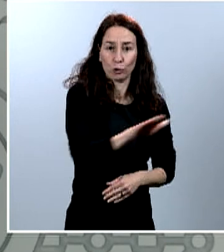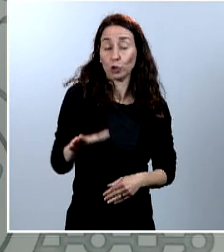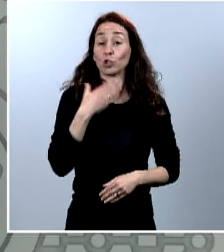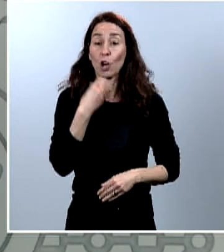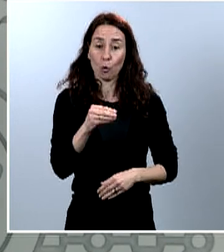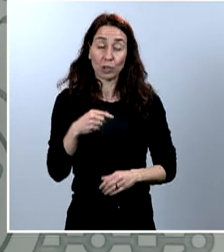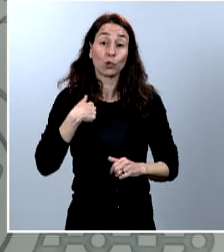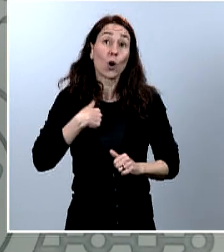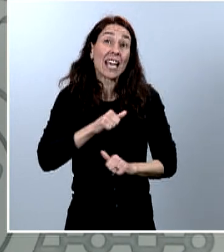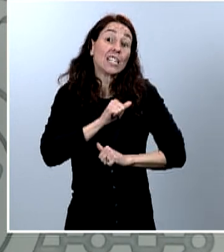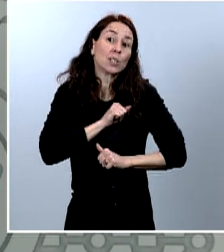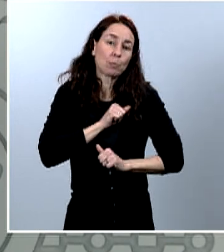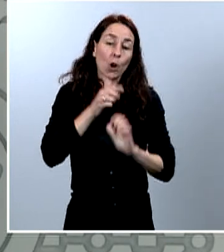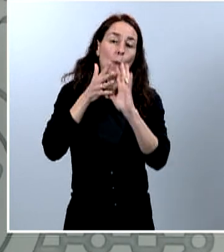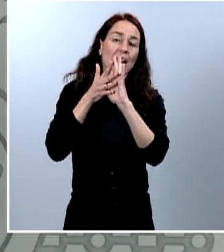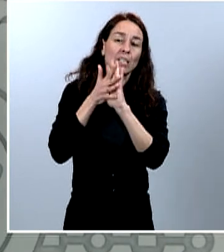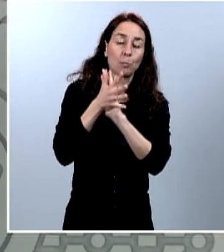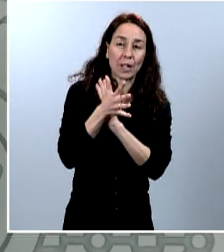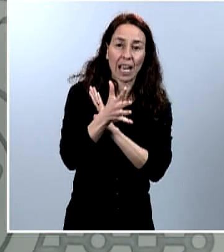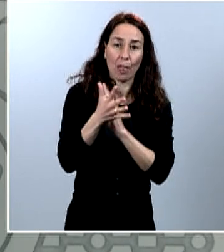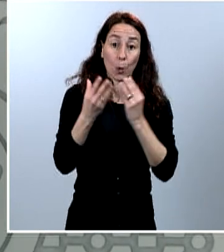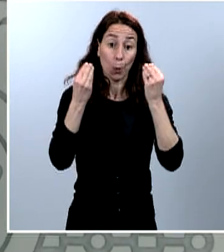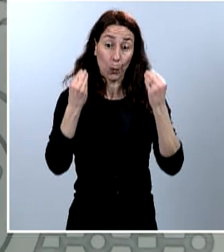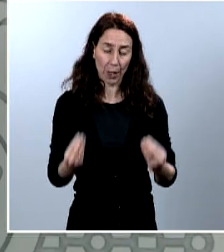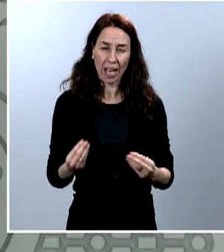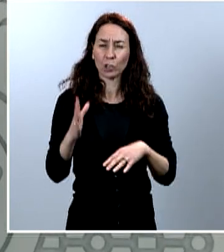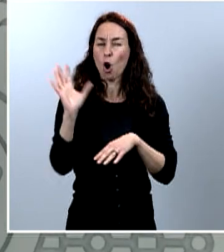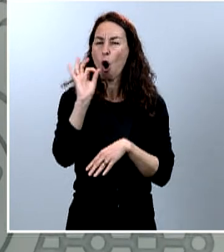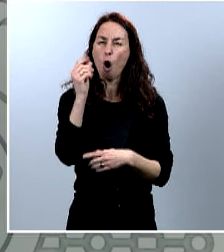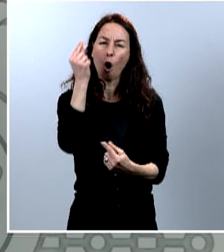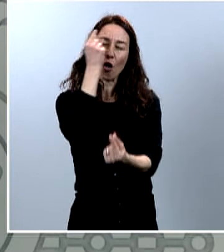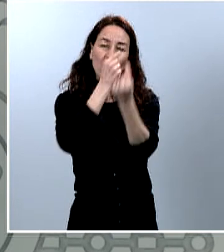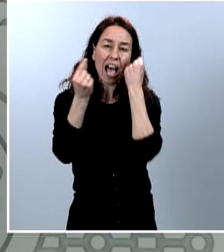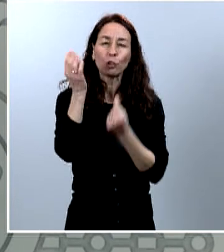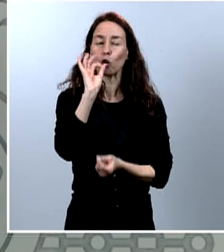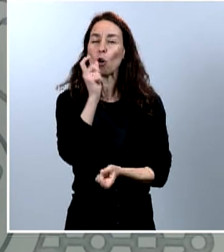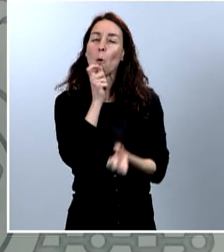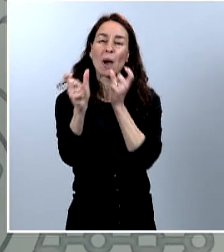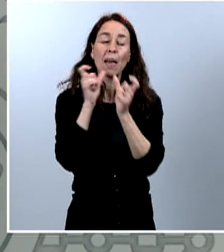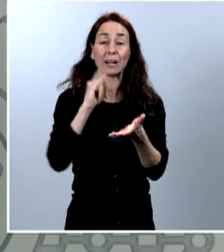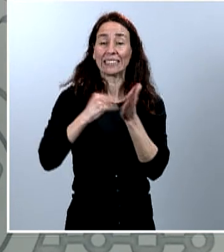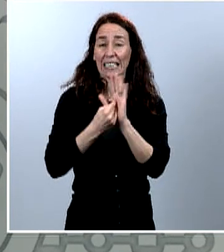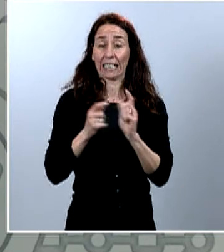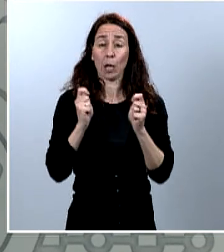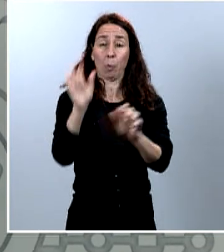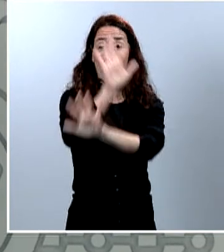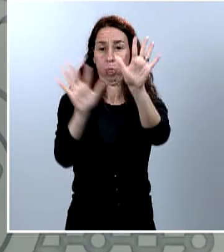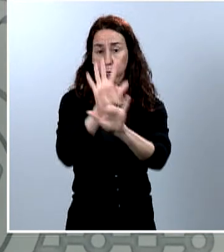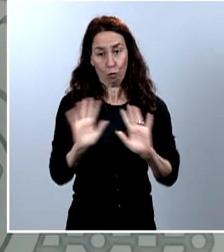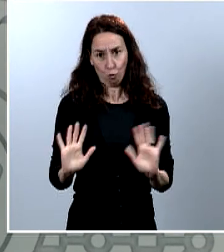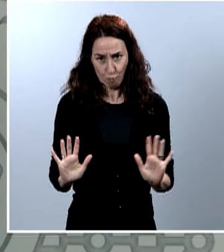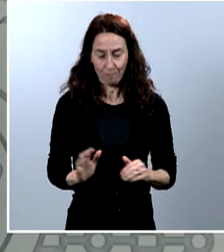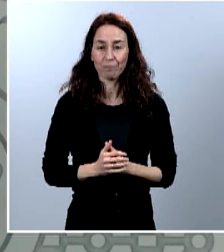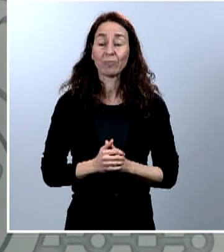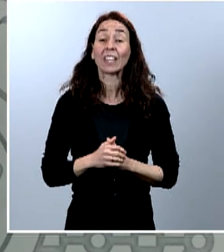haber dado demasiados datos o utilizar demasiadas palabras técnicas que han podido confundir. La pregunta que más me ha sorprendido no ha